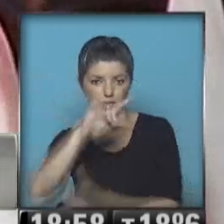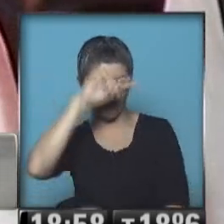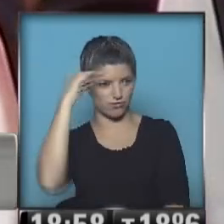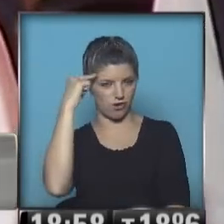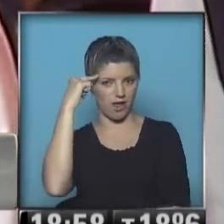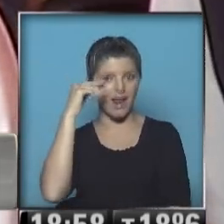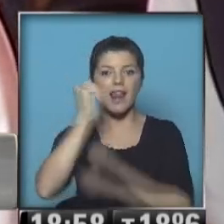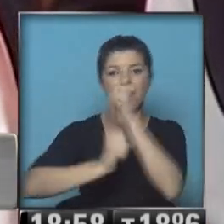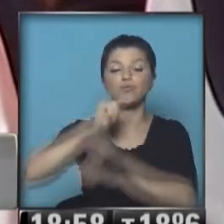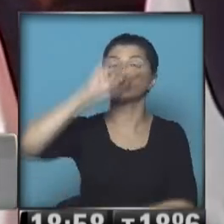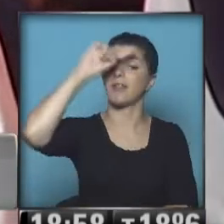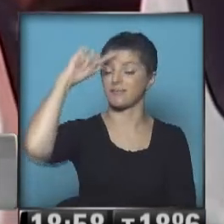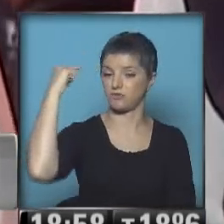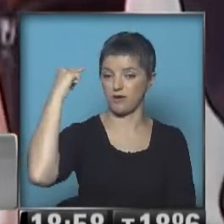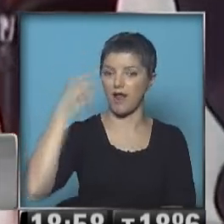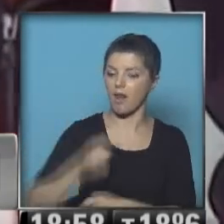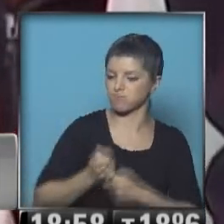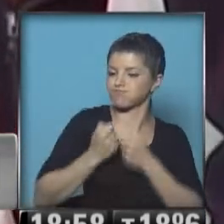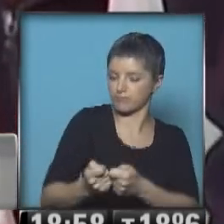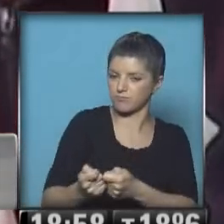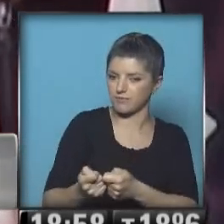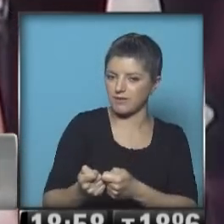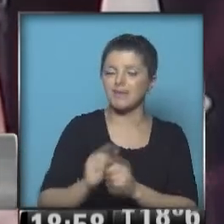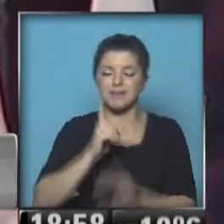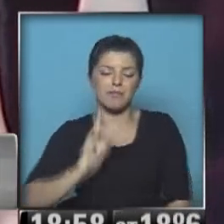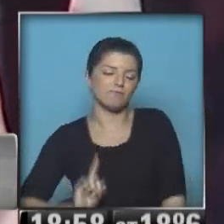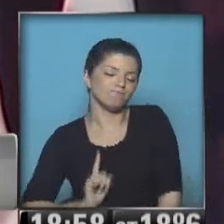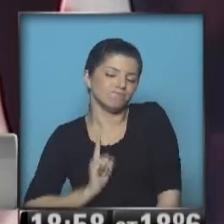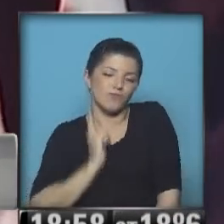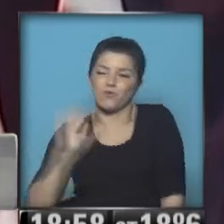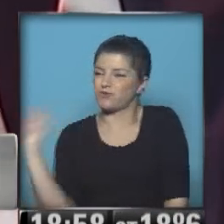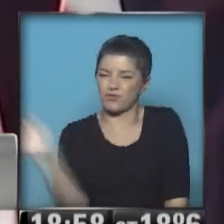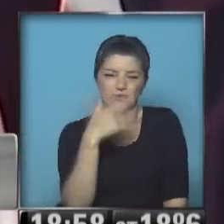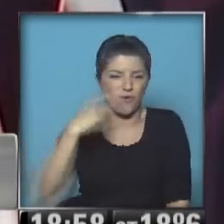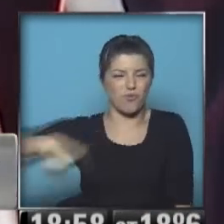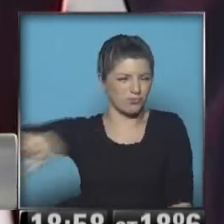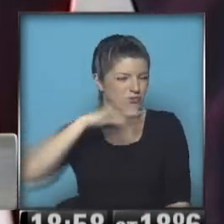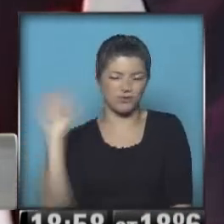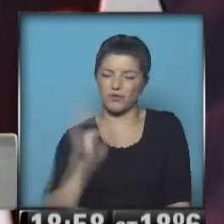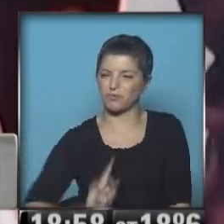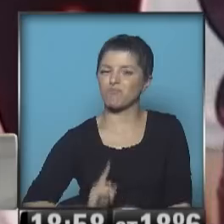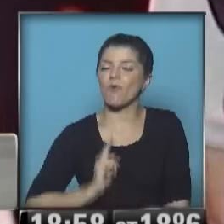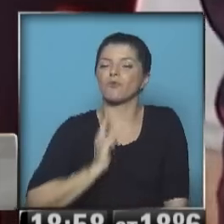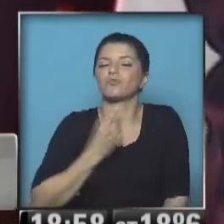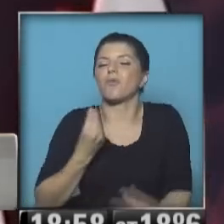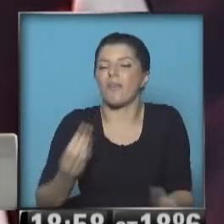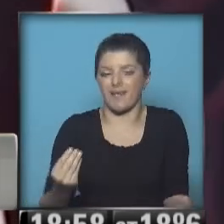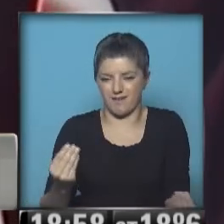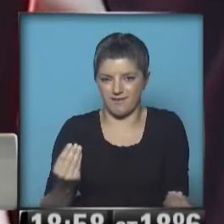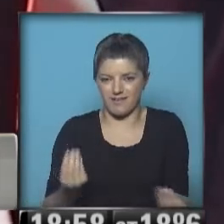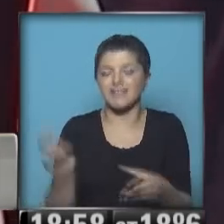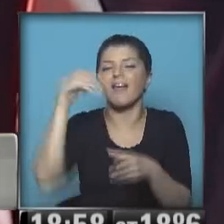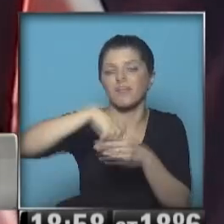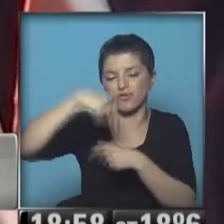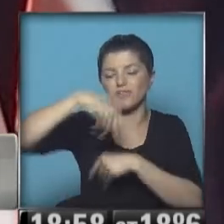a la industria, y el orgullo de todos nosotros, miembros de esta empresa, de pertenecer a este